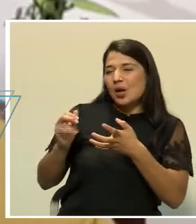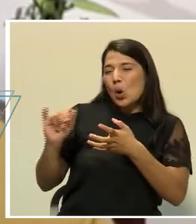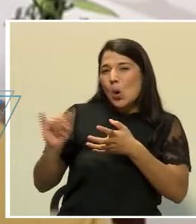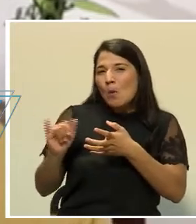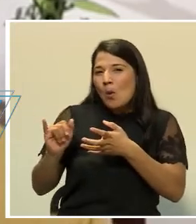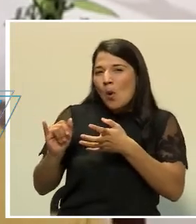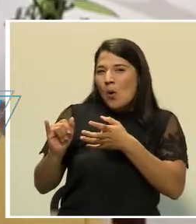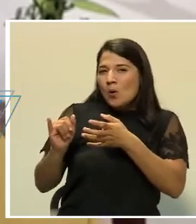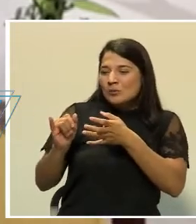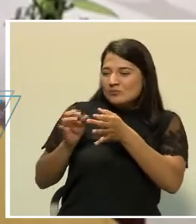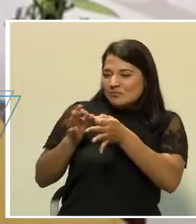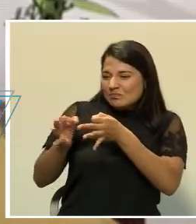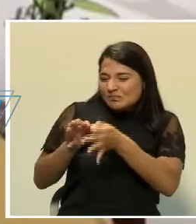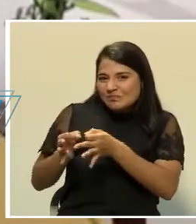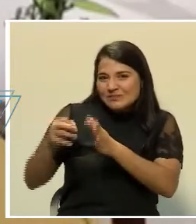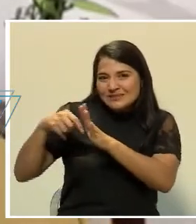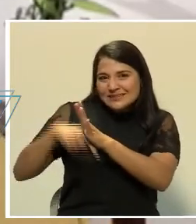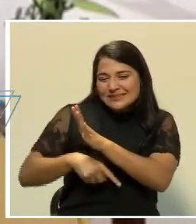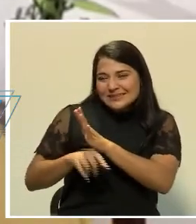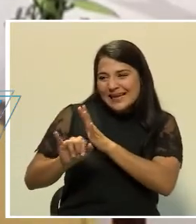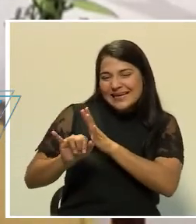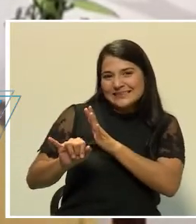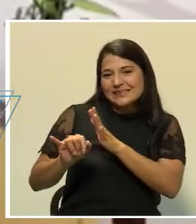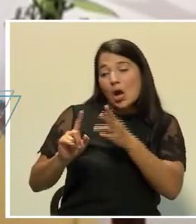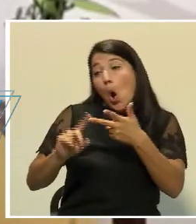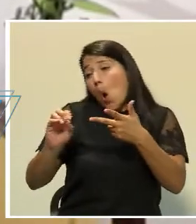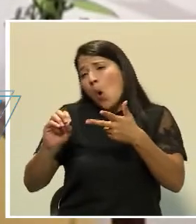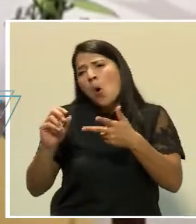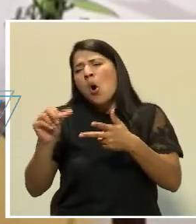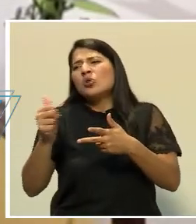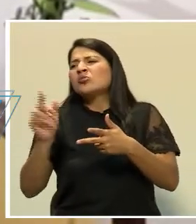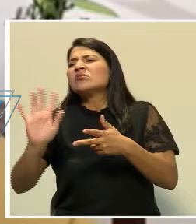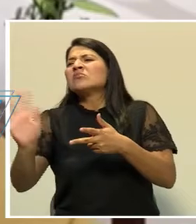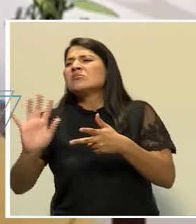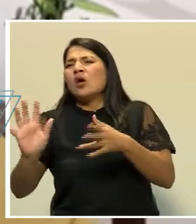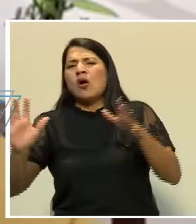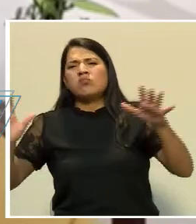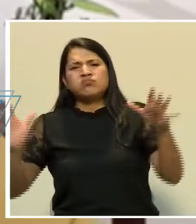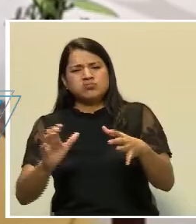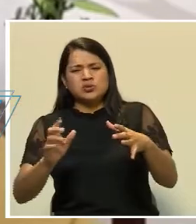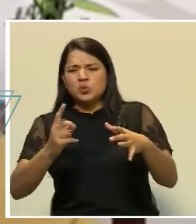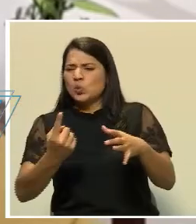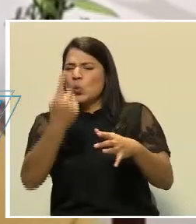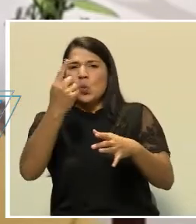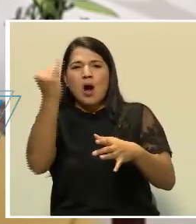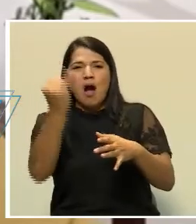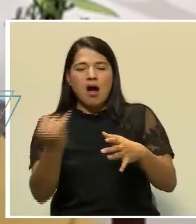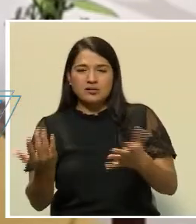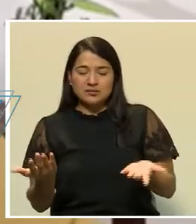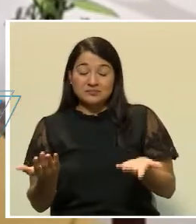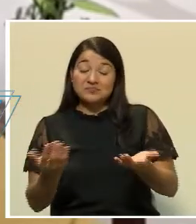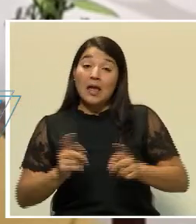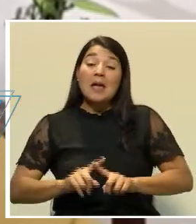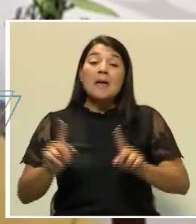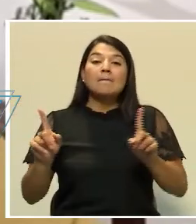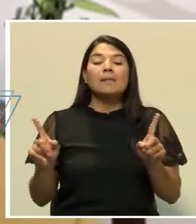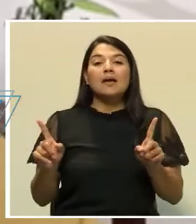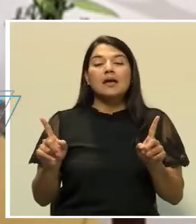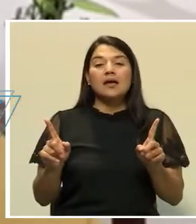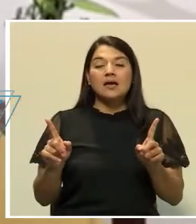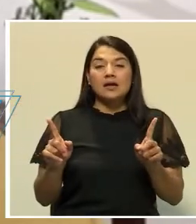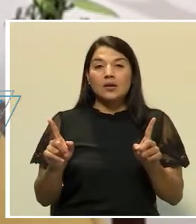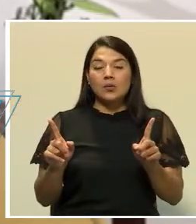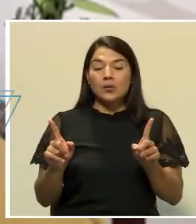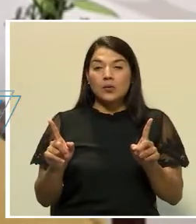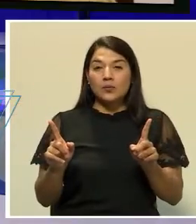concepto, o otros con el interés de cerrarlo, por ejemplo, pero realmente lo que llamamos